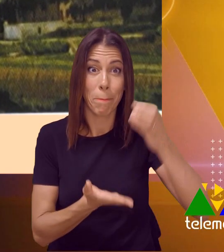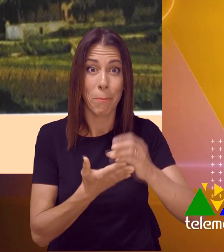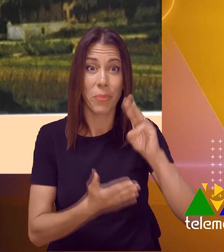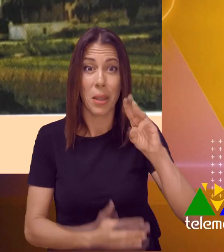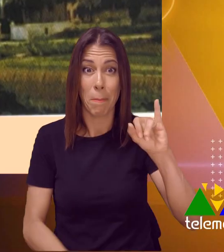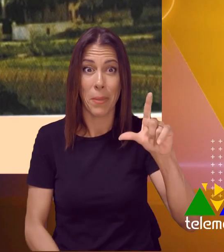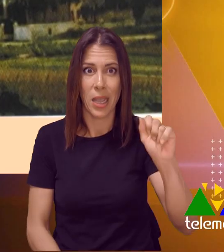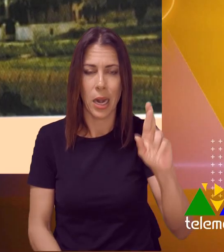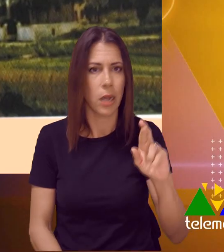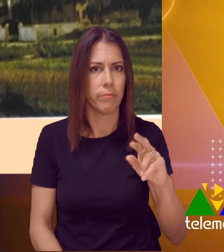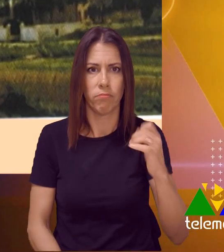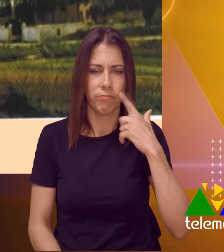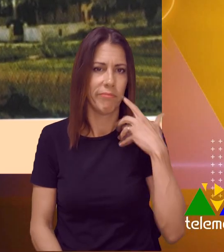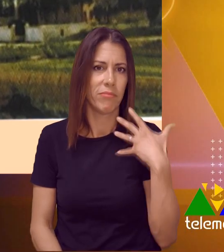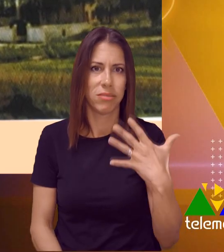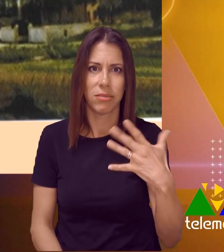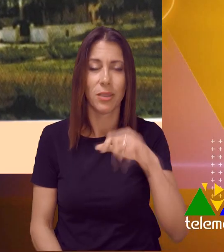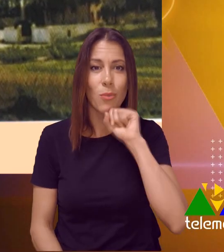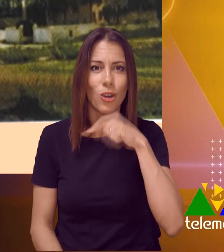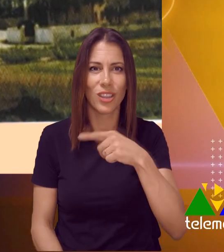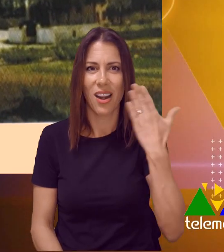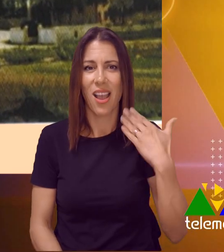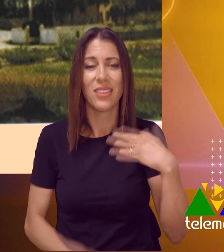emblemáticas del Motril, de aquel